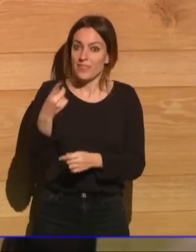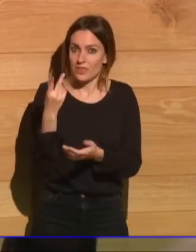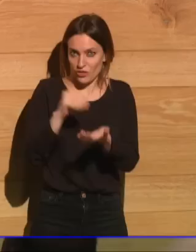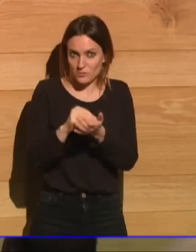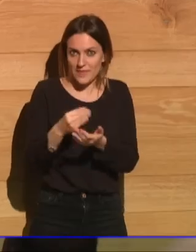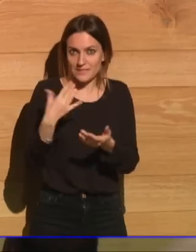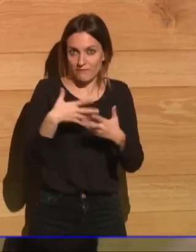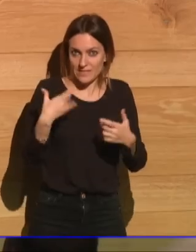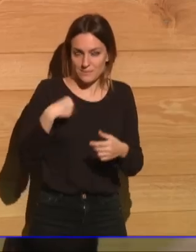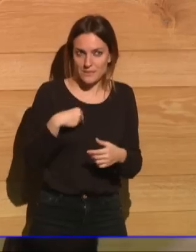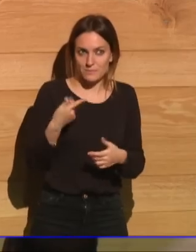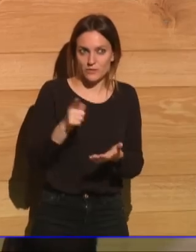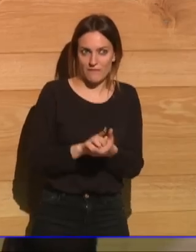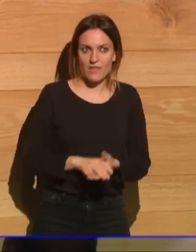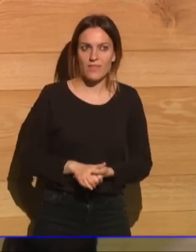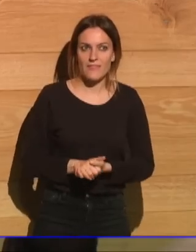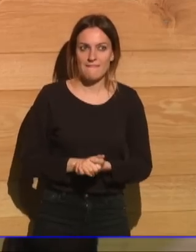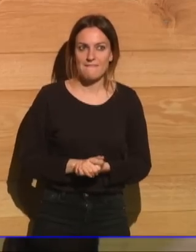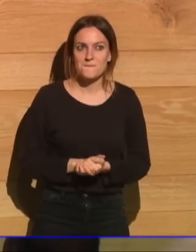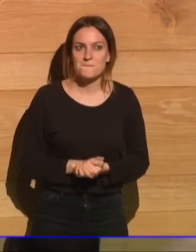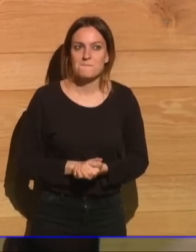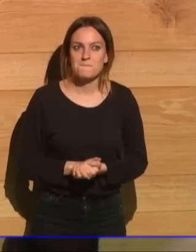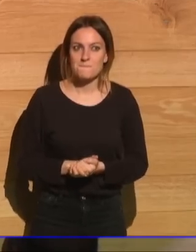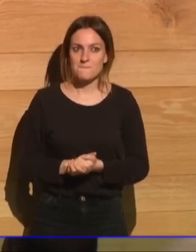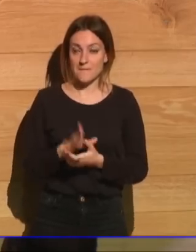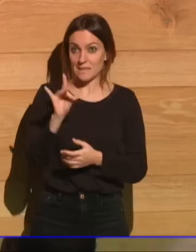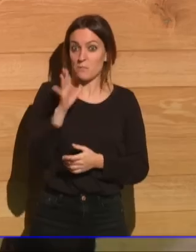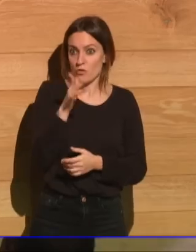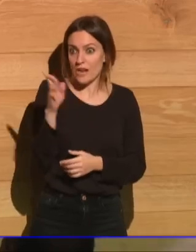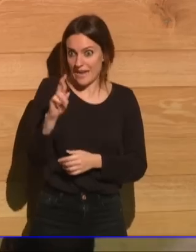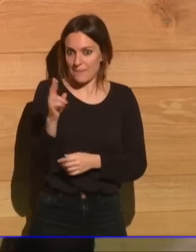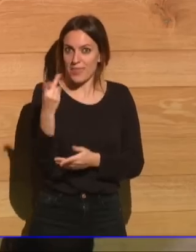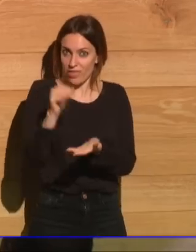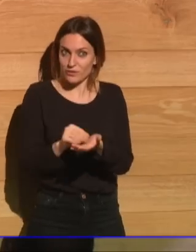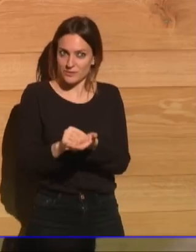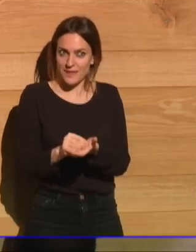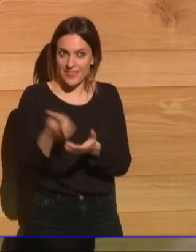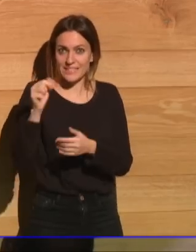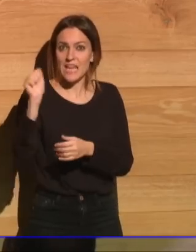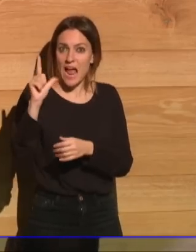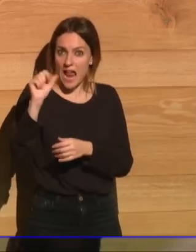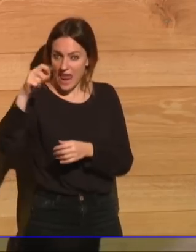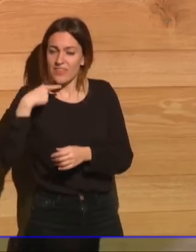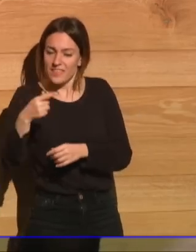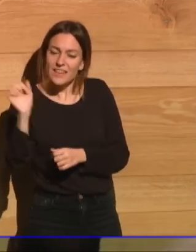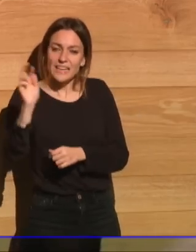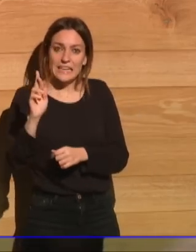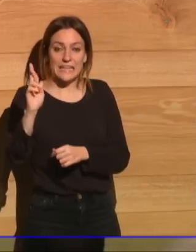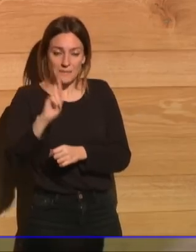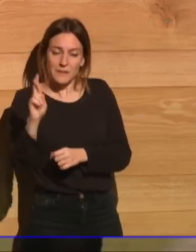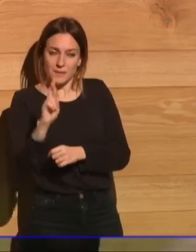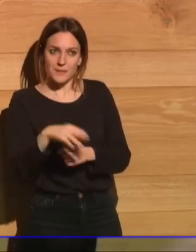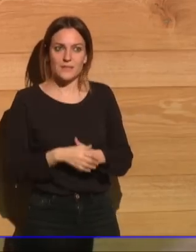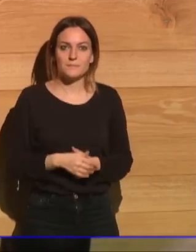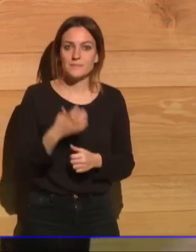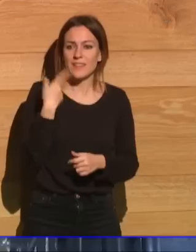una cerda hija de puta. mira, Dos 4 veces, veces. sí, sí. Sí, porque repitió Leroy. Claro, Cuando sí. Y se dijo pone a Alan ro- Parker, repeat. Para Y se ser pone a blanco no romper está mal,